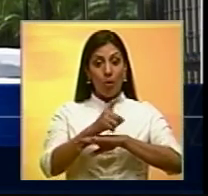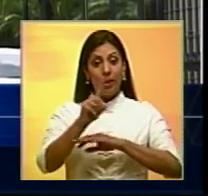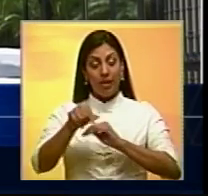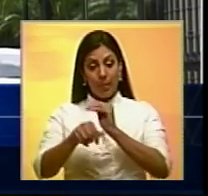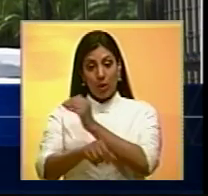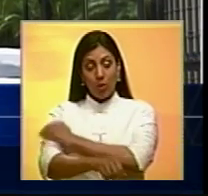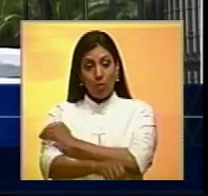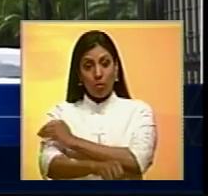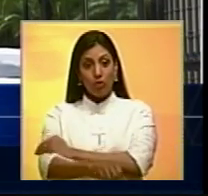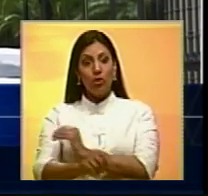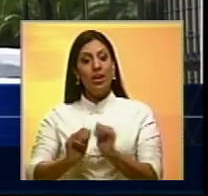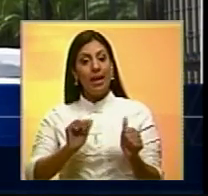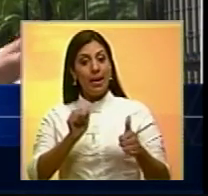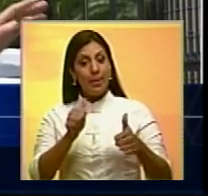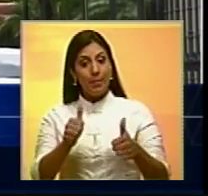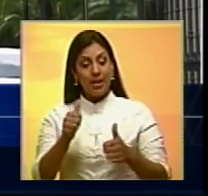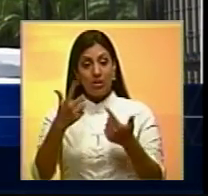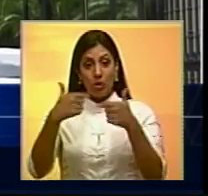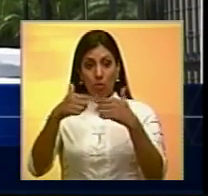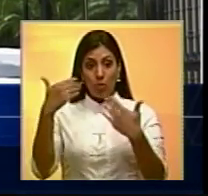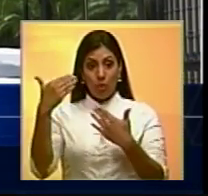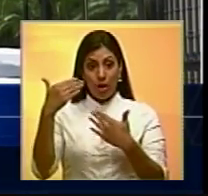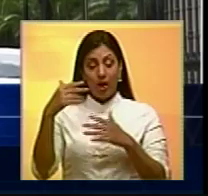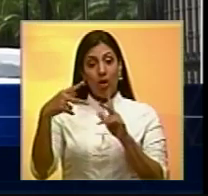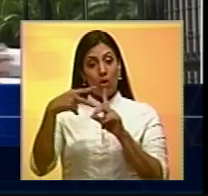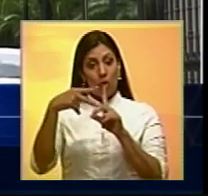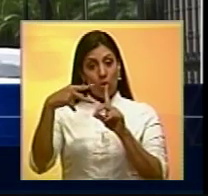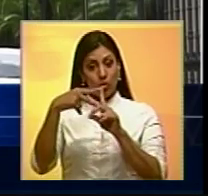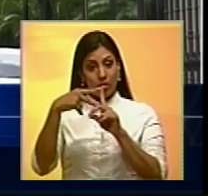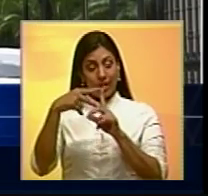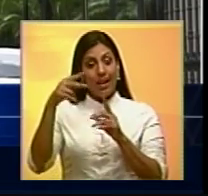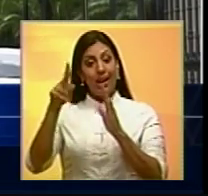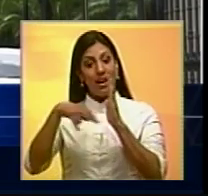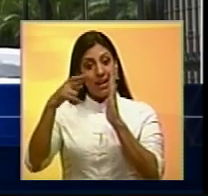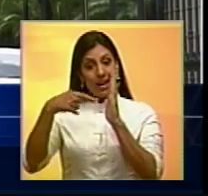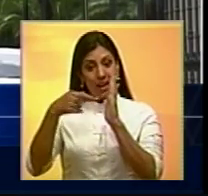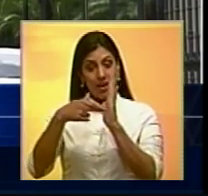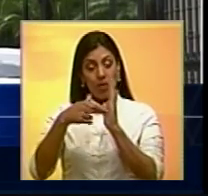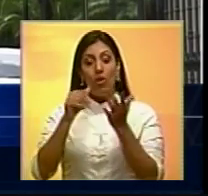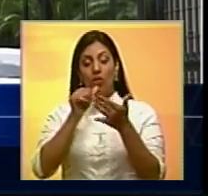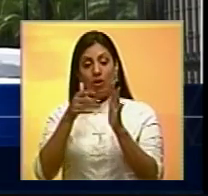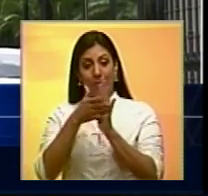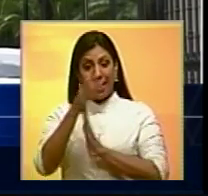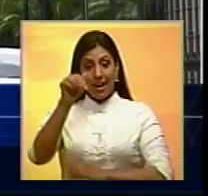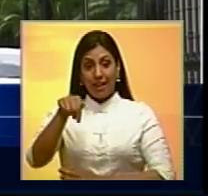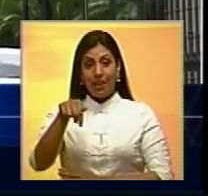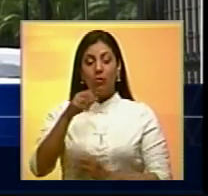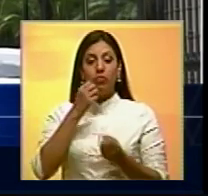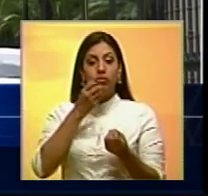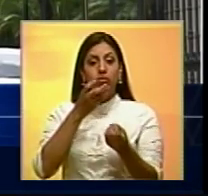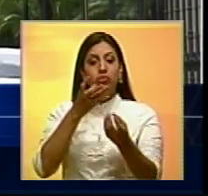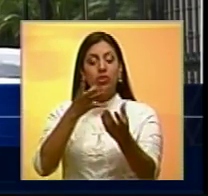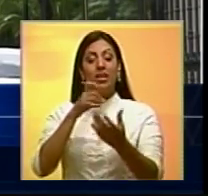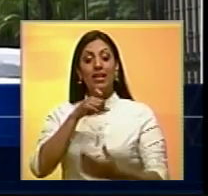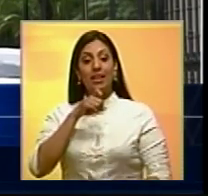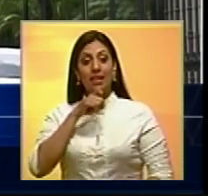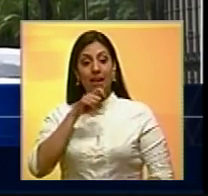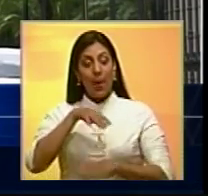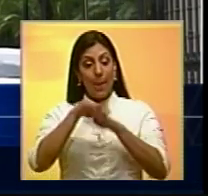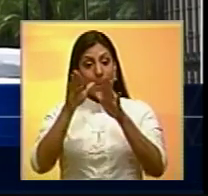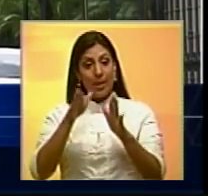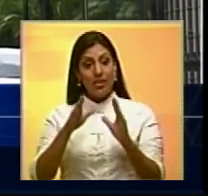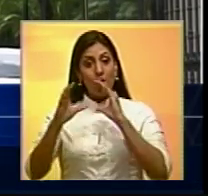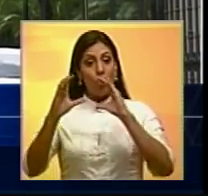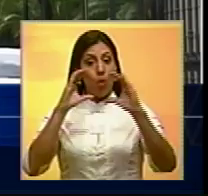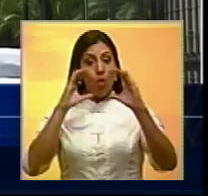y oposición se va a realizar en las instalaciones de este hotel según la pauta que hoy difundió a los medios el Ministerio